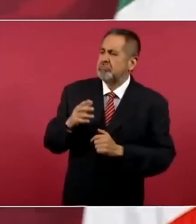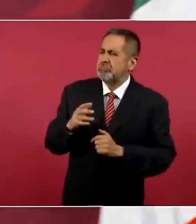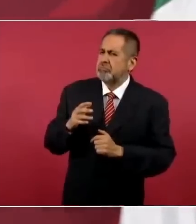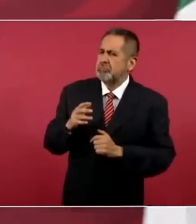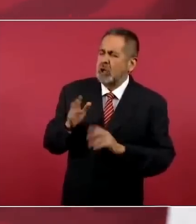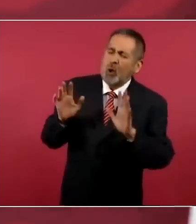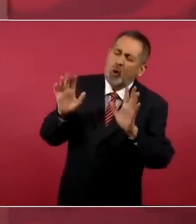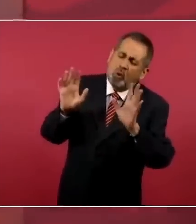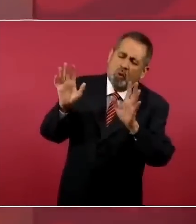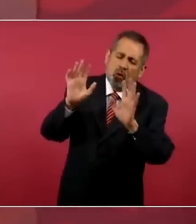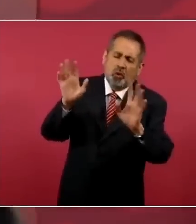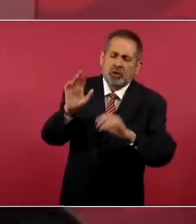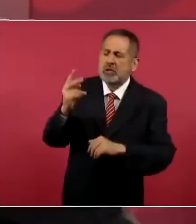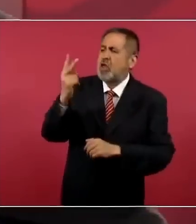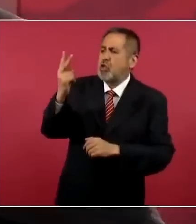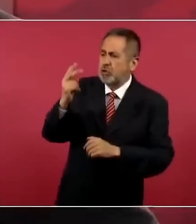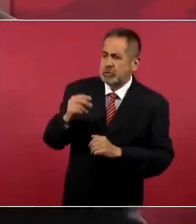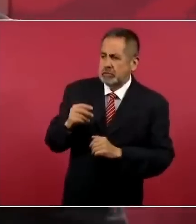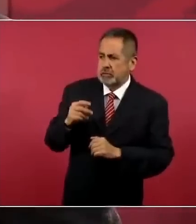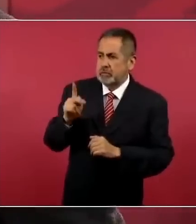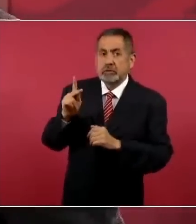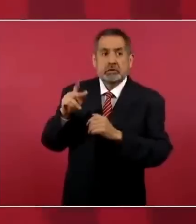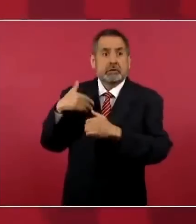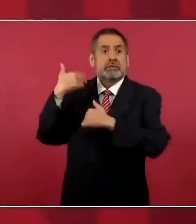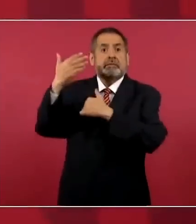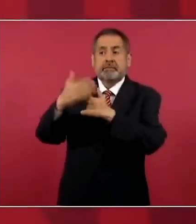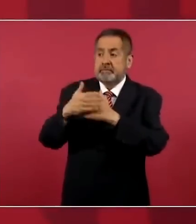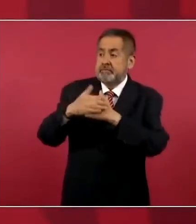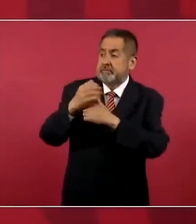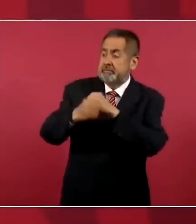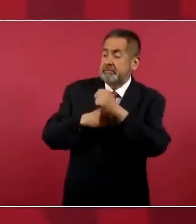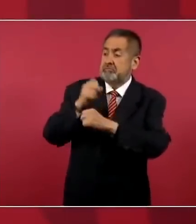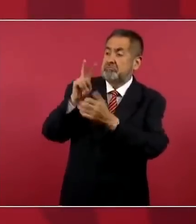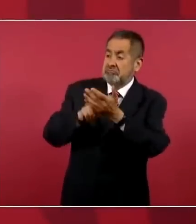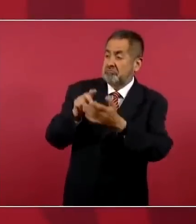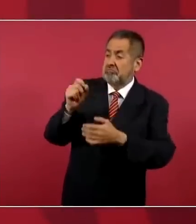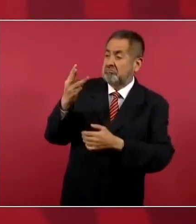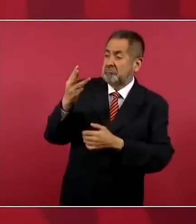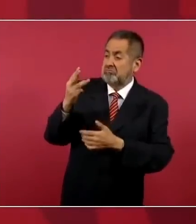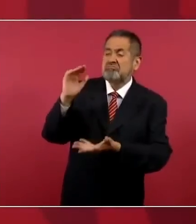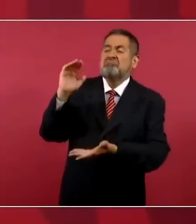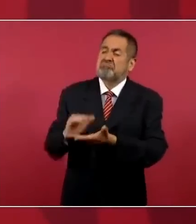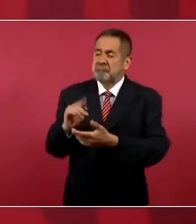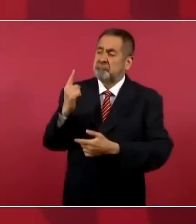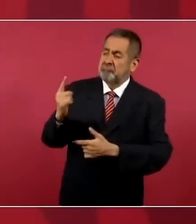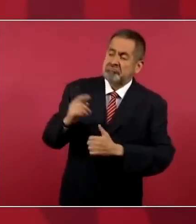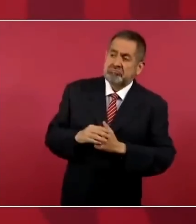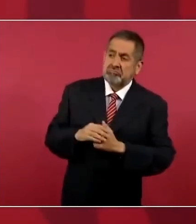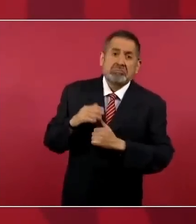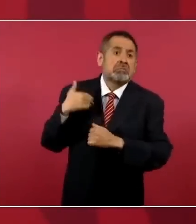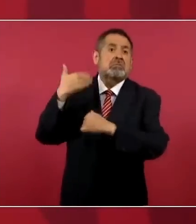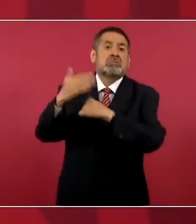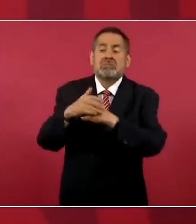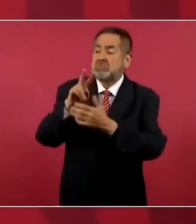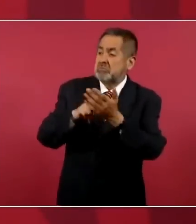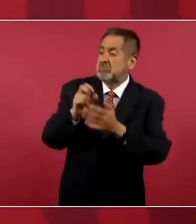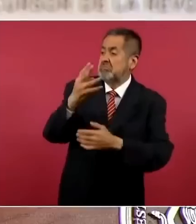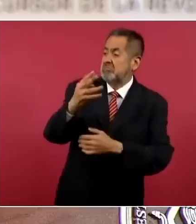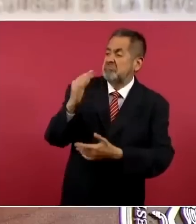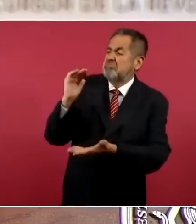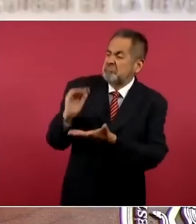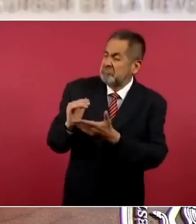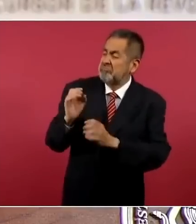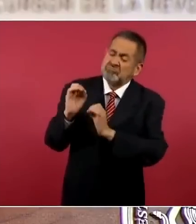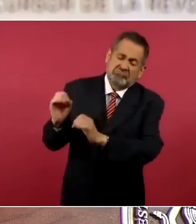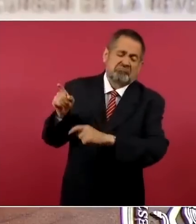2, pero en el 2023 va a crecer a 1 y en el 2024 0.